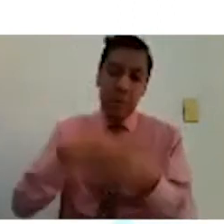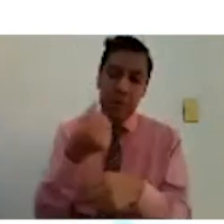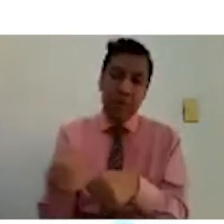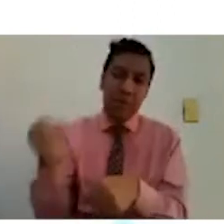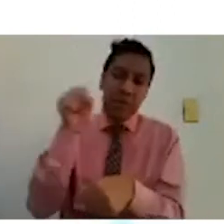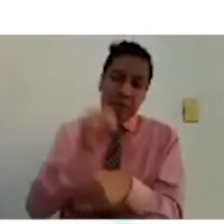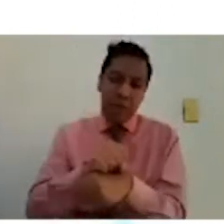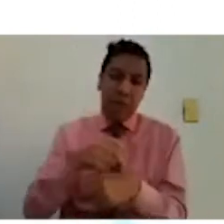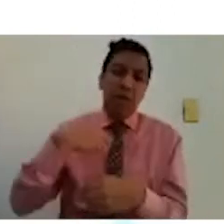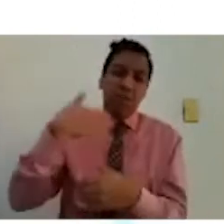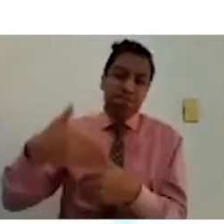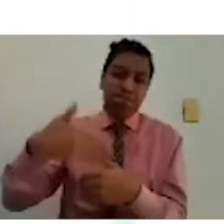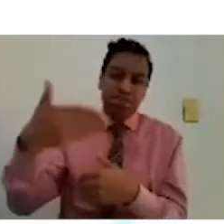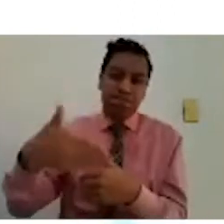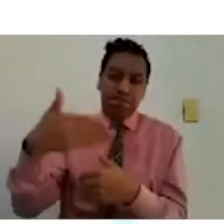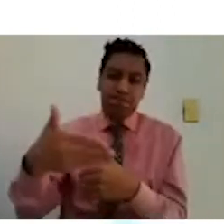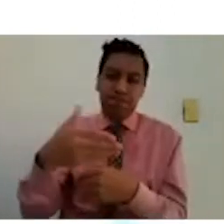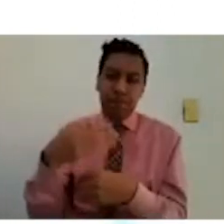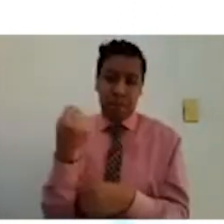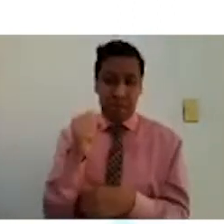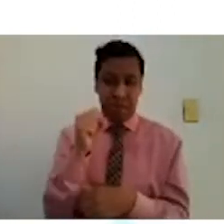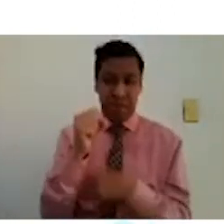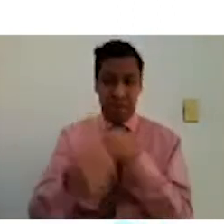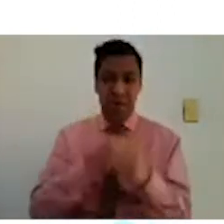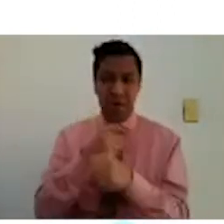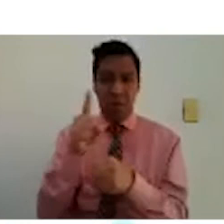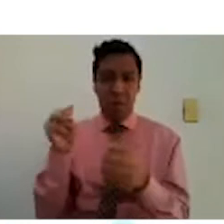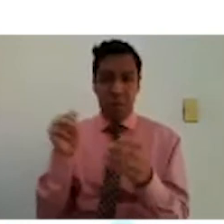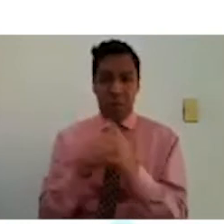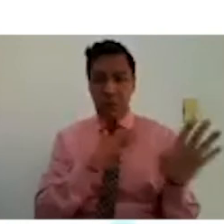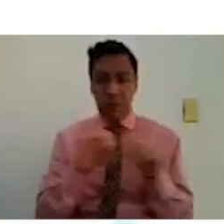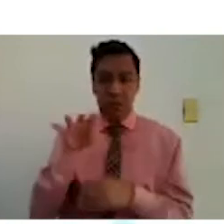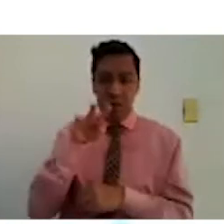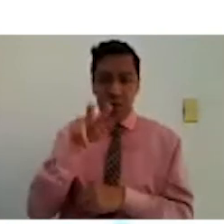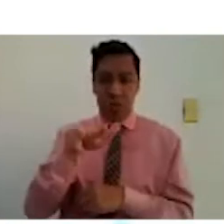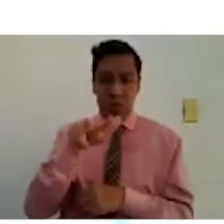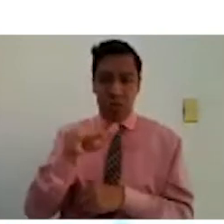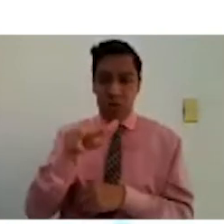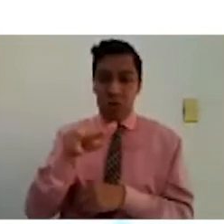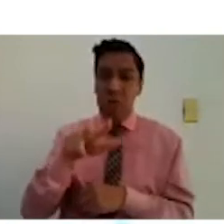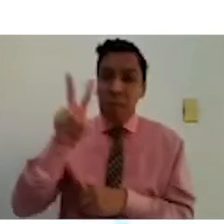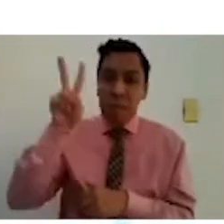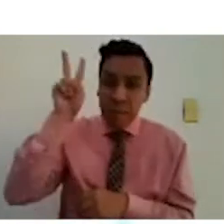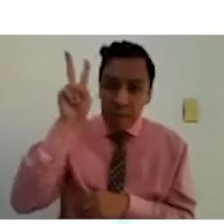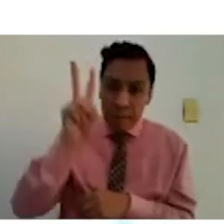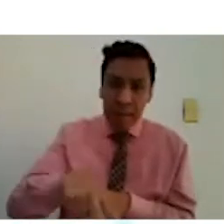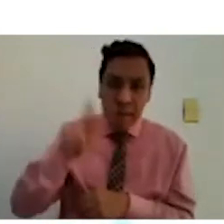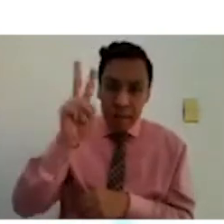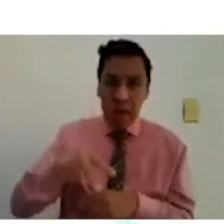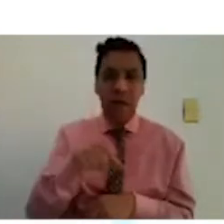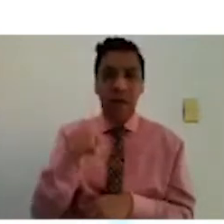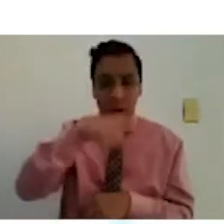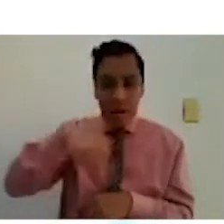de 1918, cuando fue esta filmación, sí fueron en realidad parte de los militares